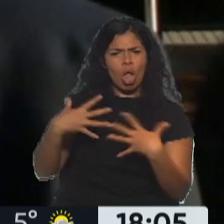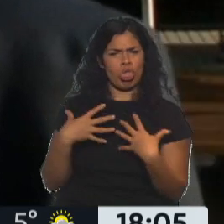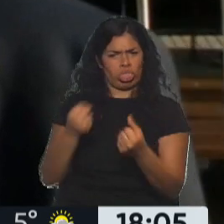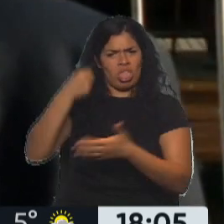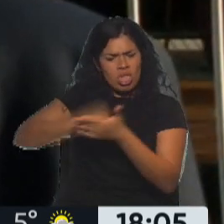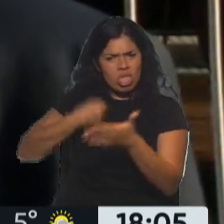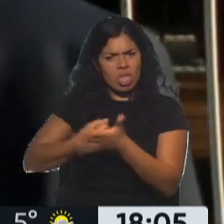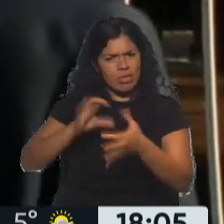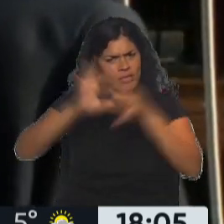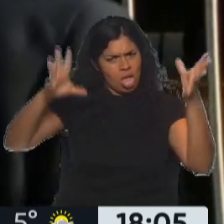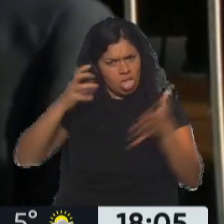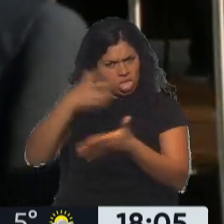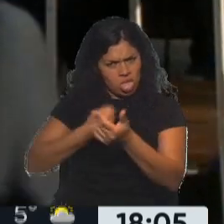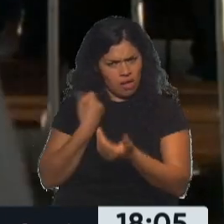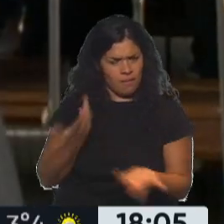definitiva,